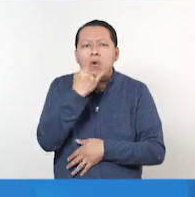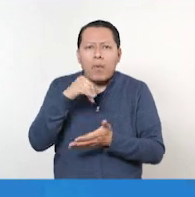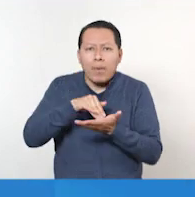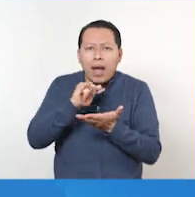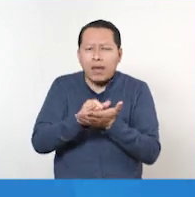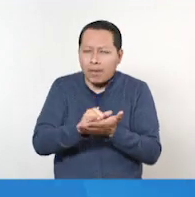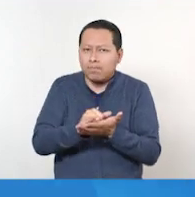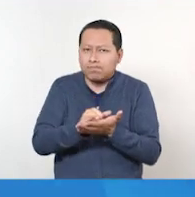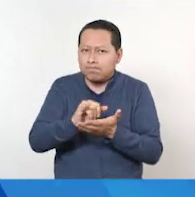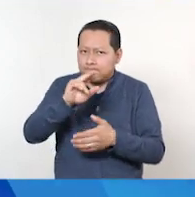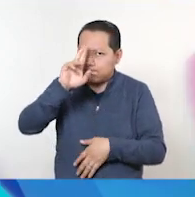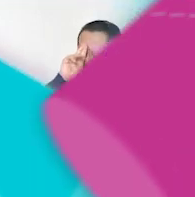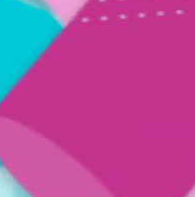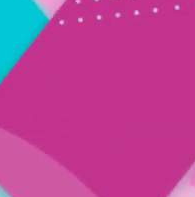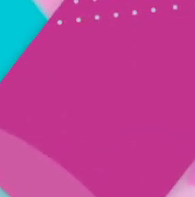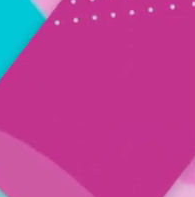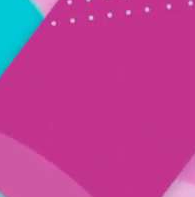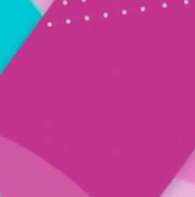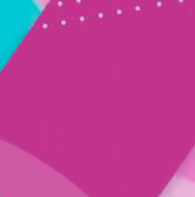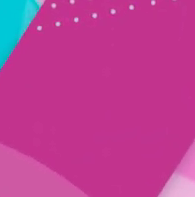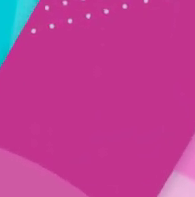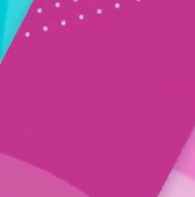sagrada lengua maya.